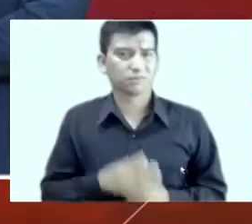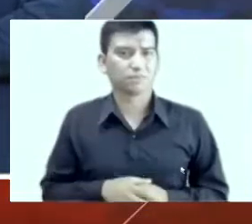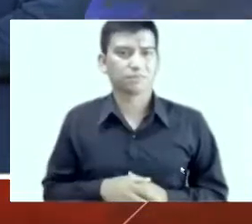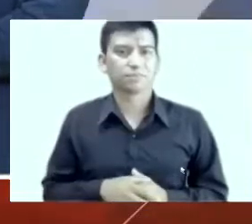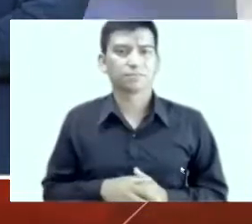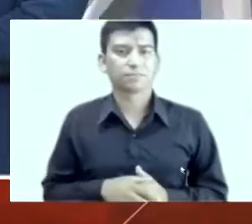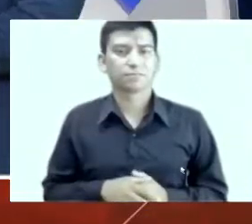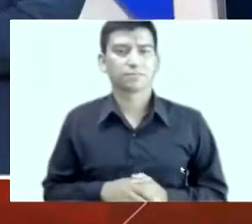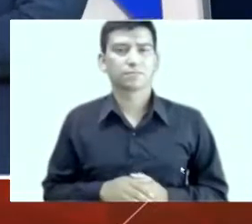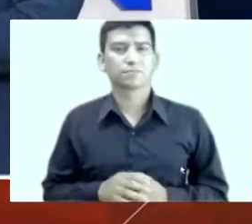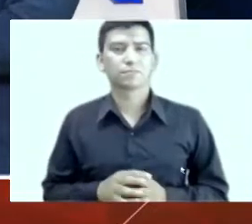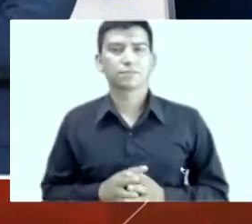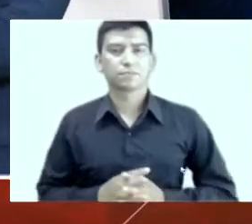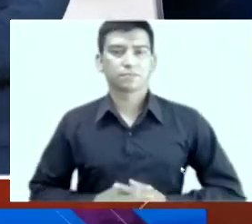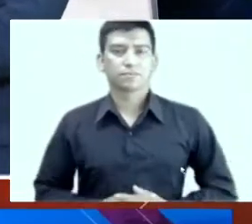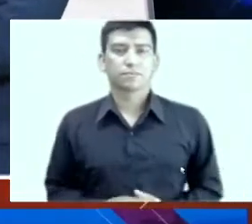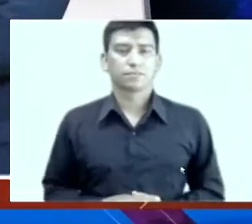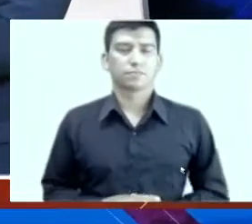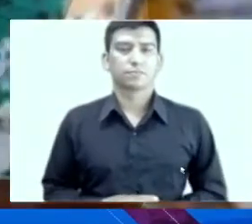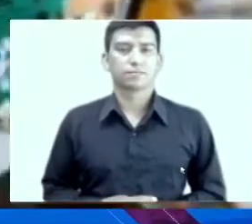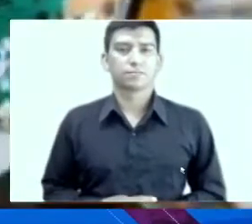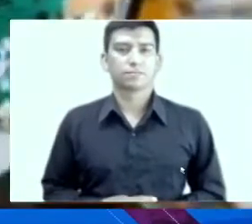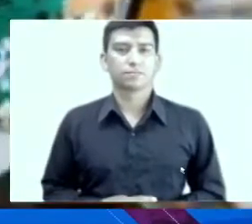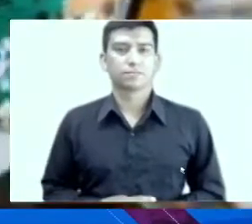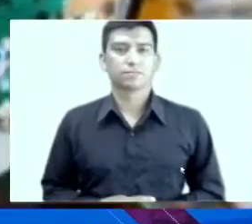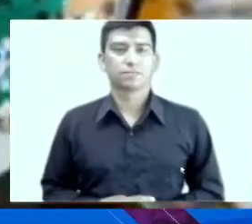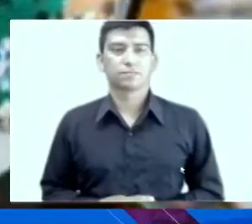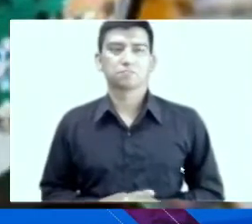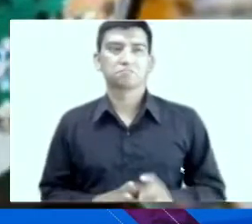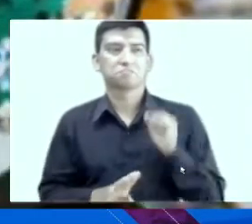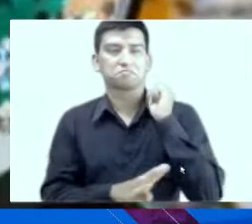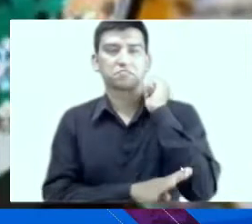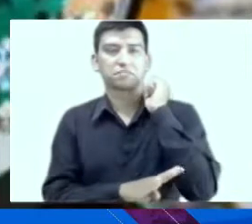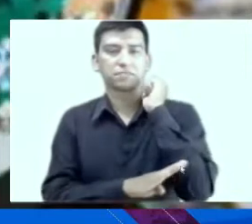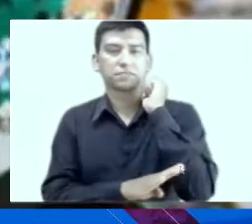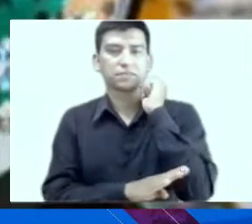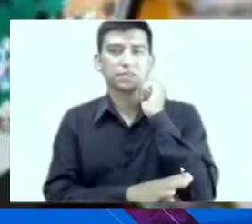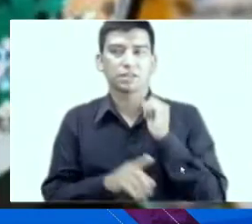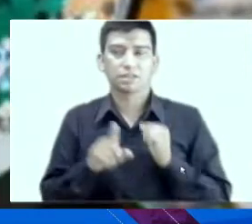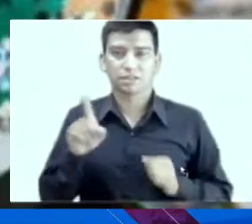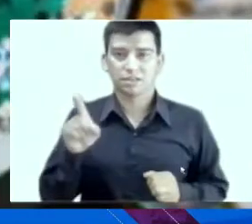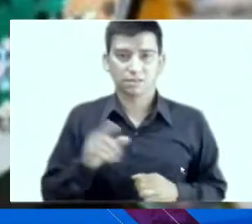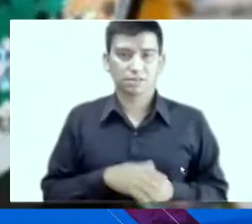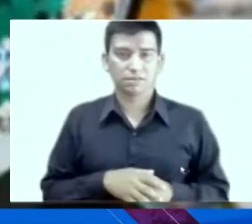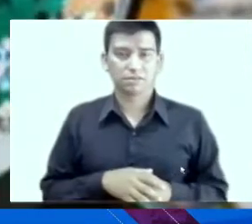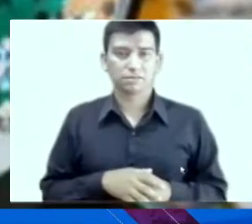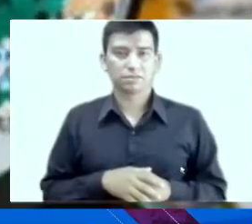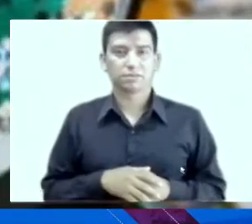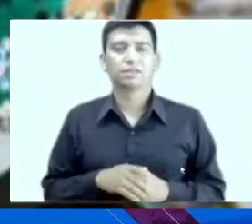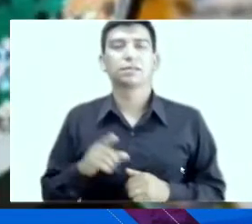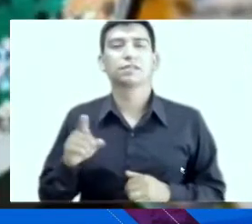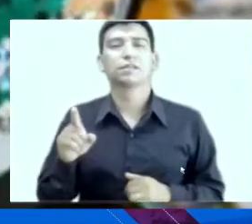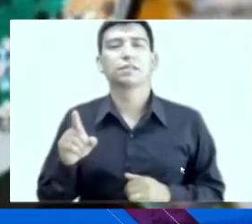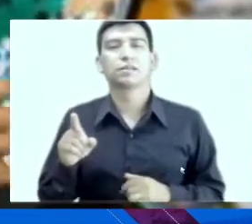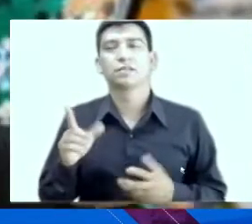que, profundizar un poco más. Bueno, básicamente el mercado petrolero está dominado por la OPEP más los